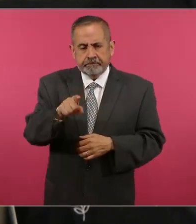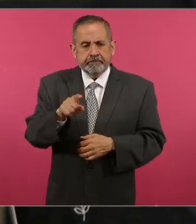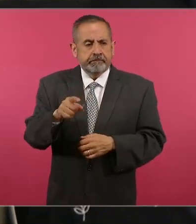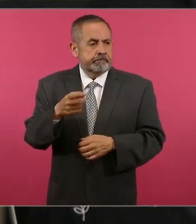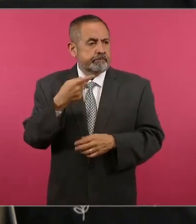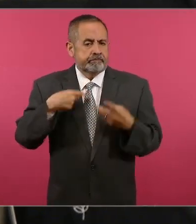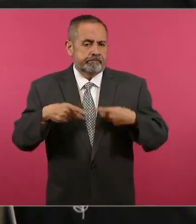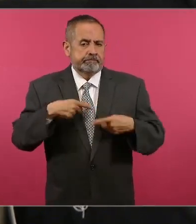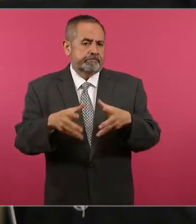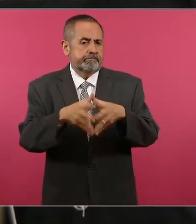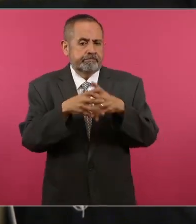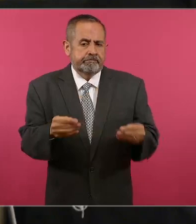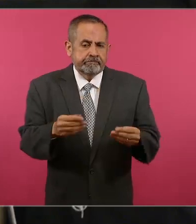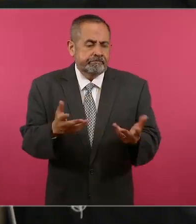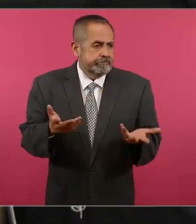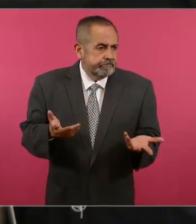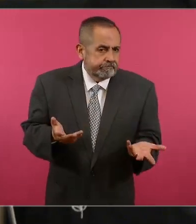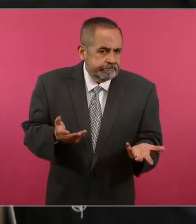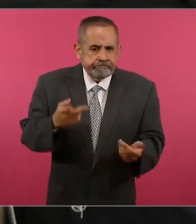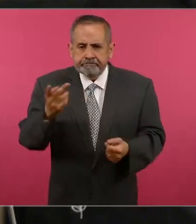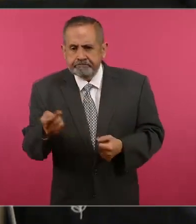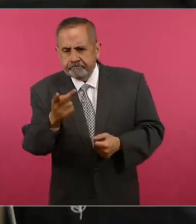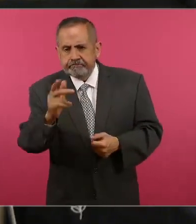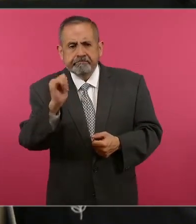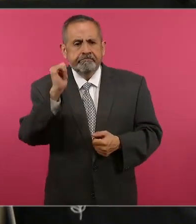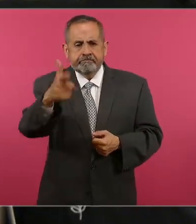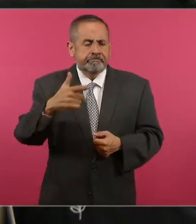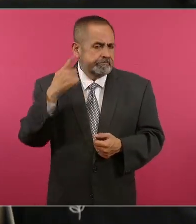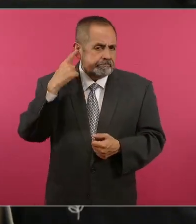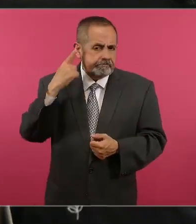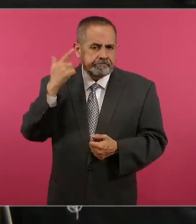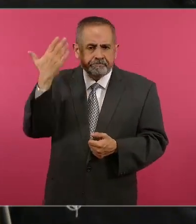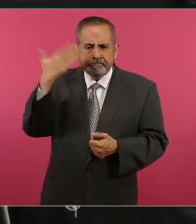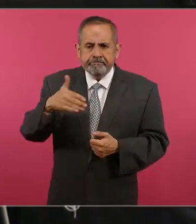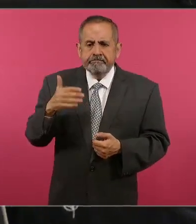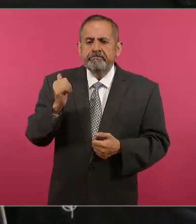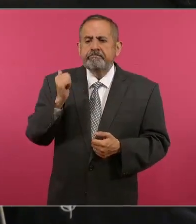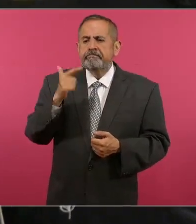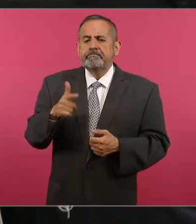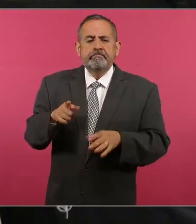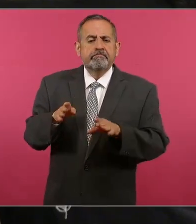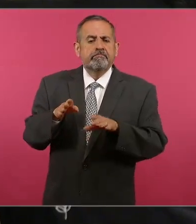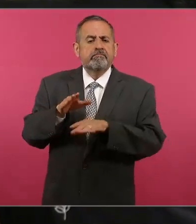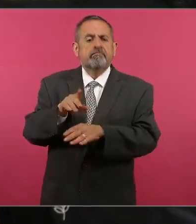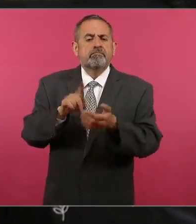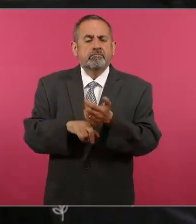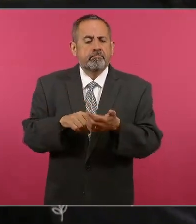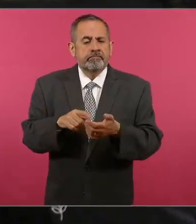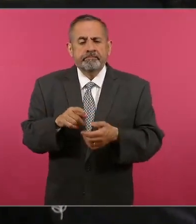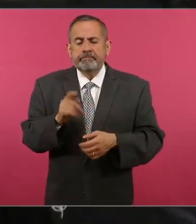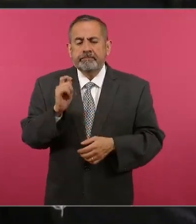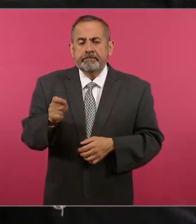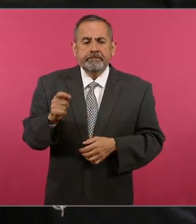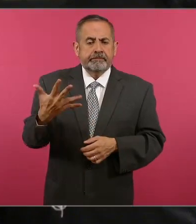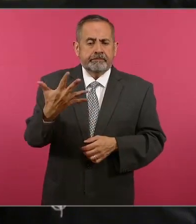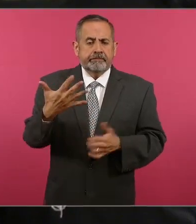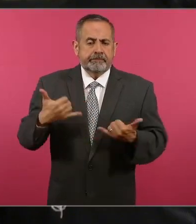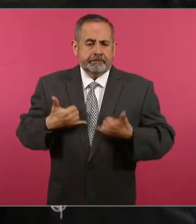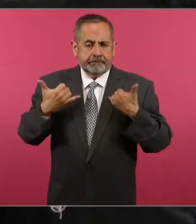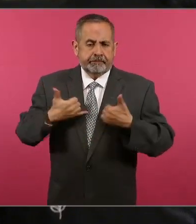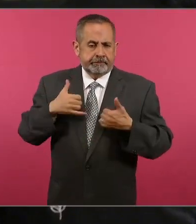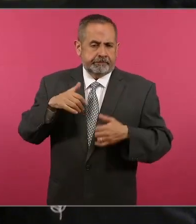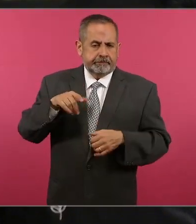personas desaparecidas, preguntarle si hay nuevos indicios en la investigación en el caso de los 5